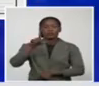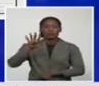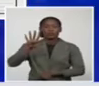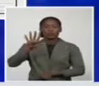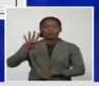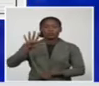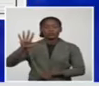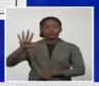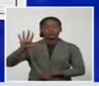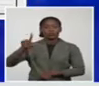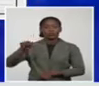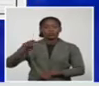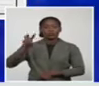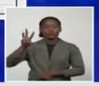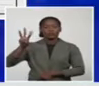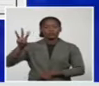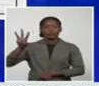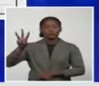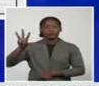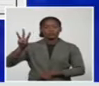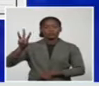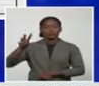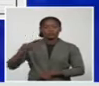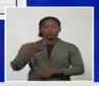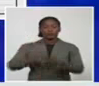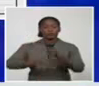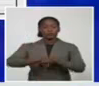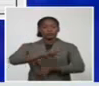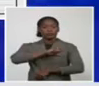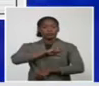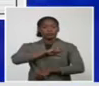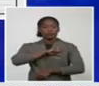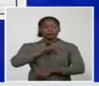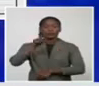155,3, pero le sigue Contramaestre con